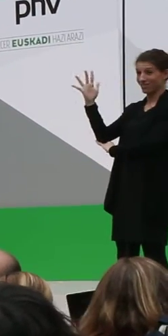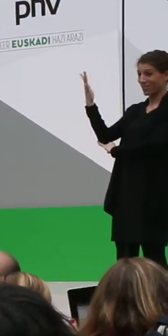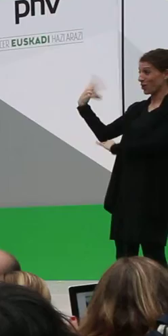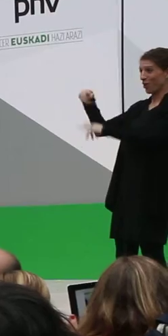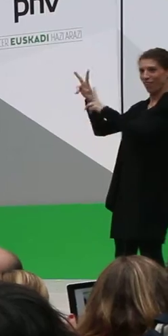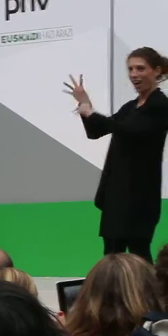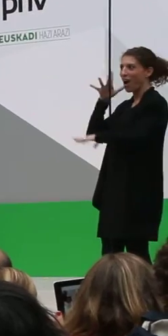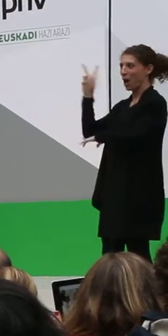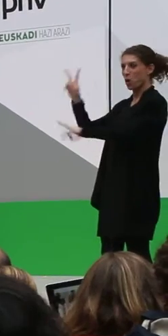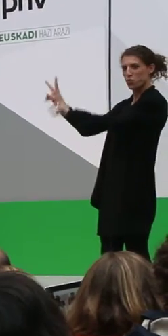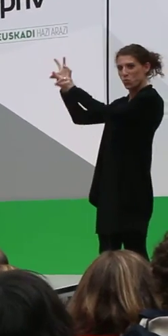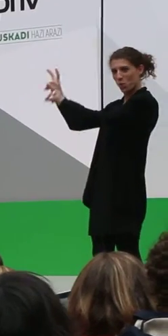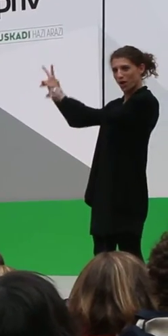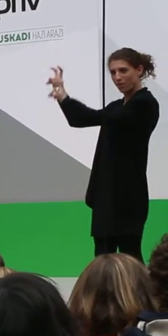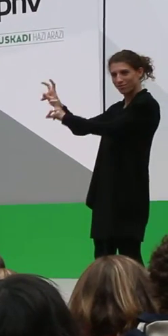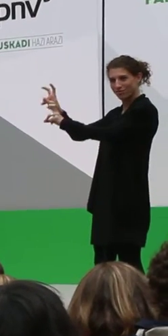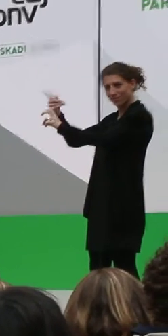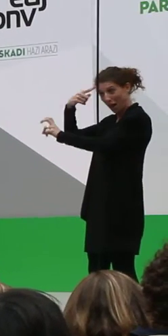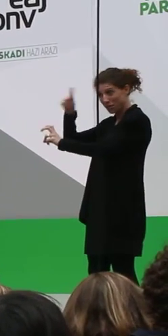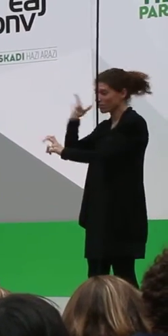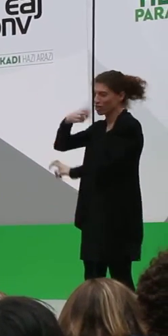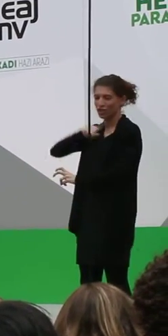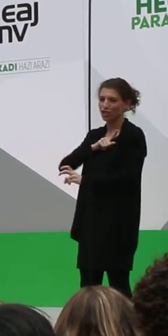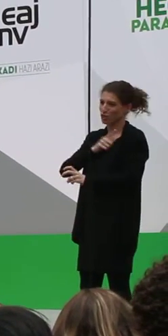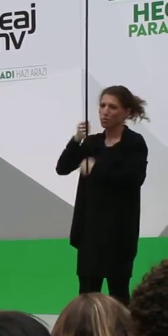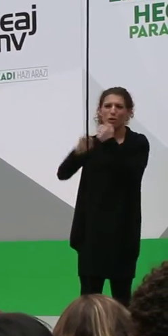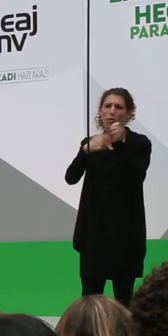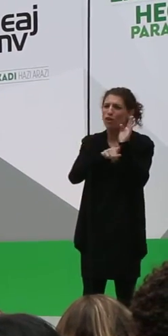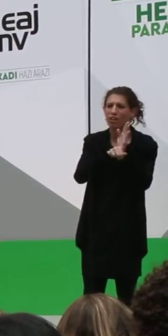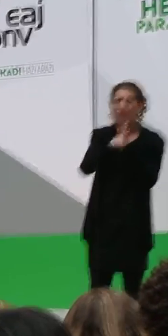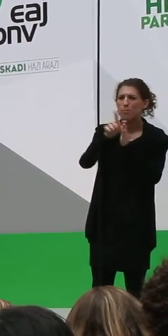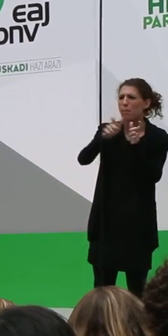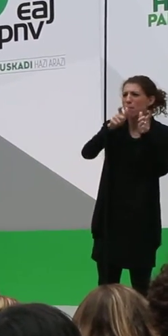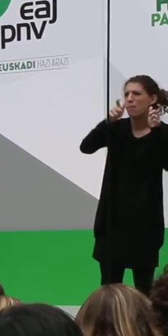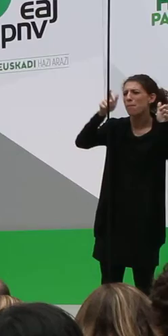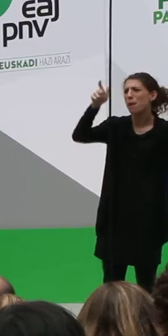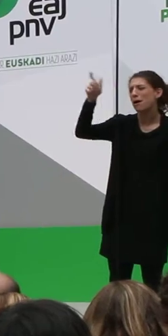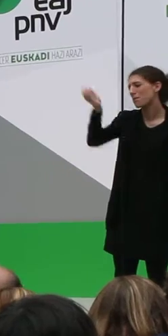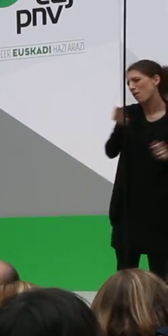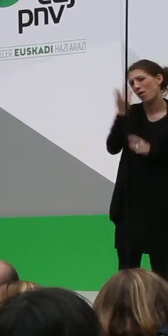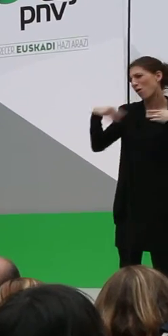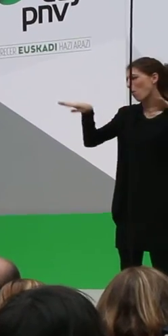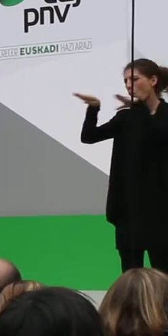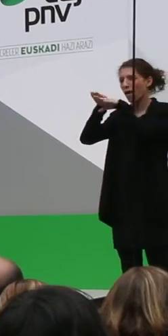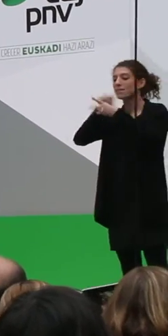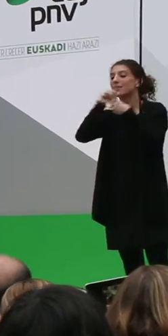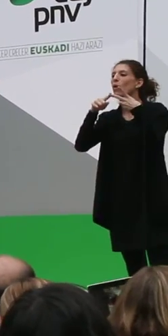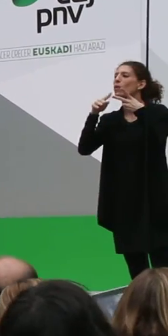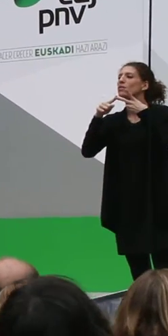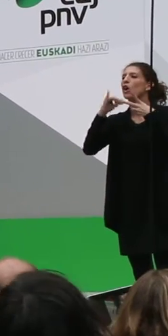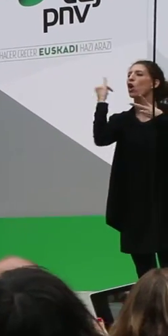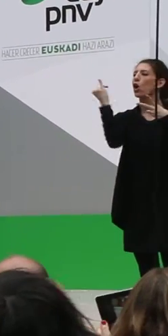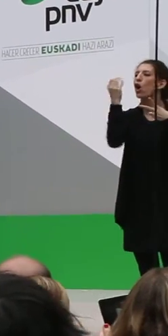diguzu azten jarraitzeko. Eta bigarrena, Jose Luisen hazia.